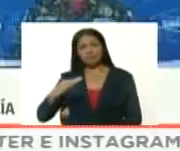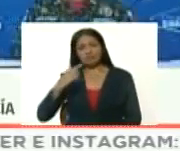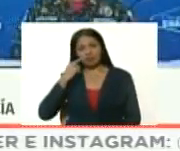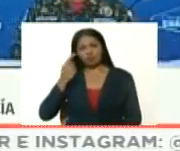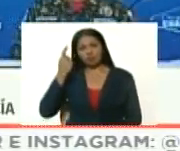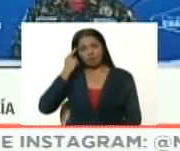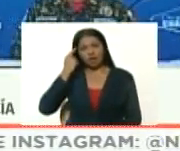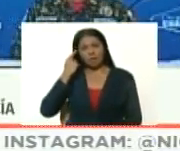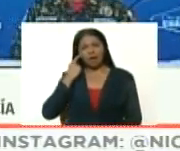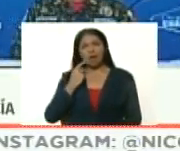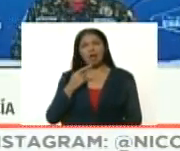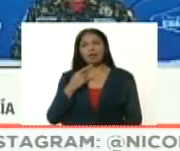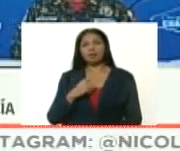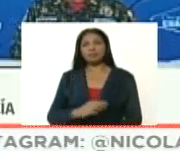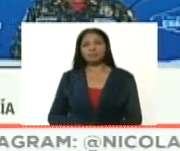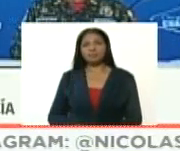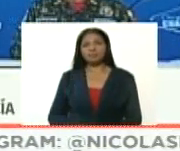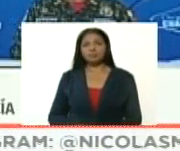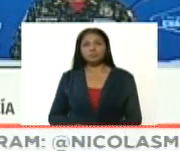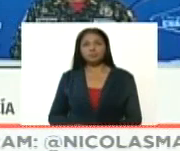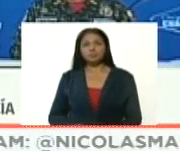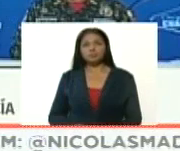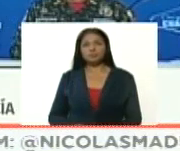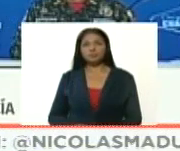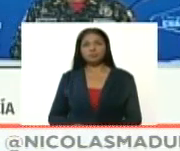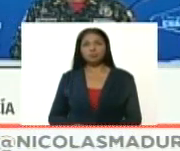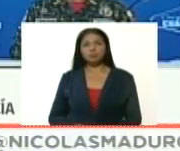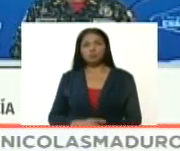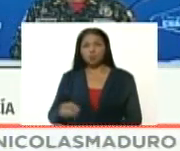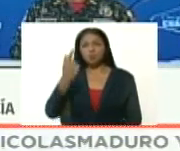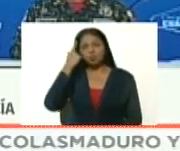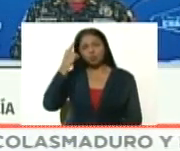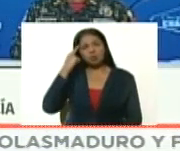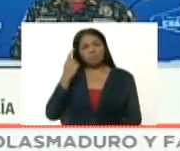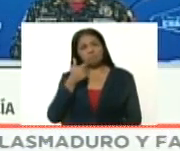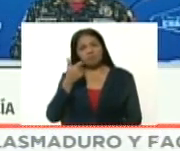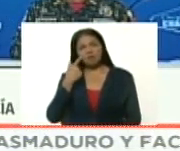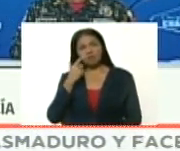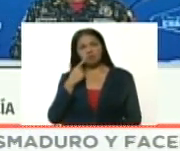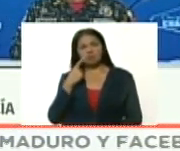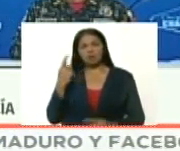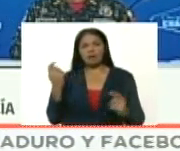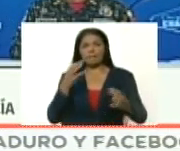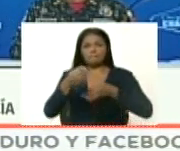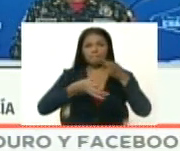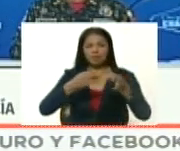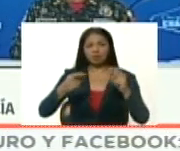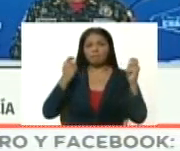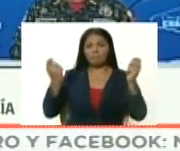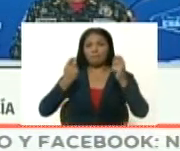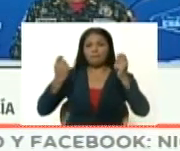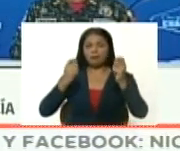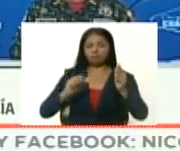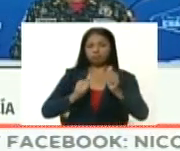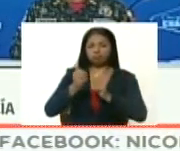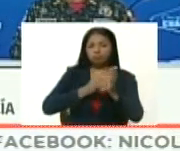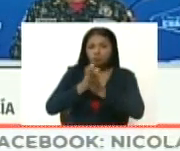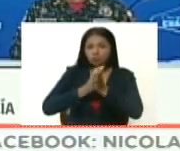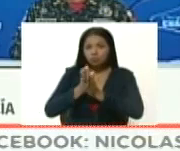general de división de la República. Usted sabe muy bien cuando yo hablo de vanguardia a qué me refiero.